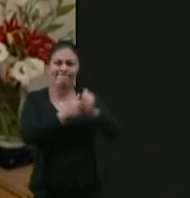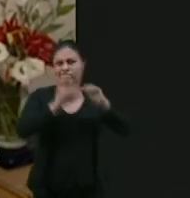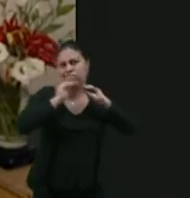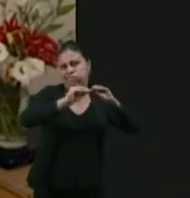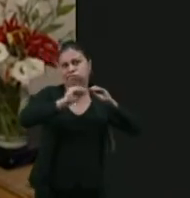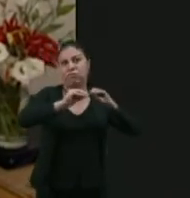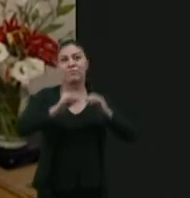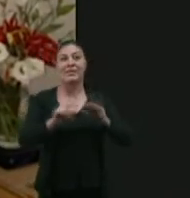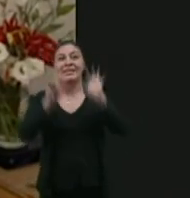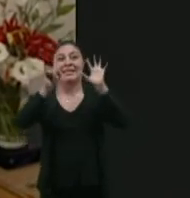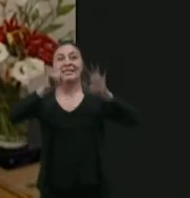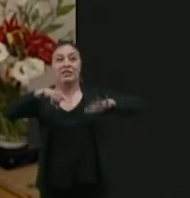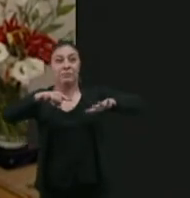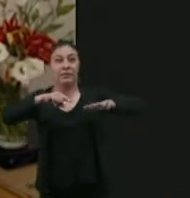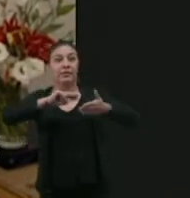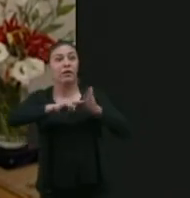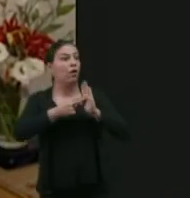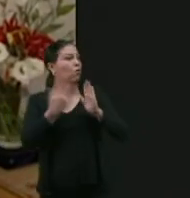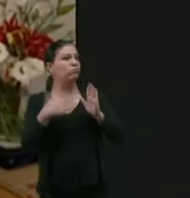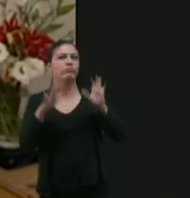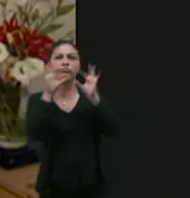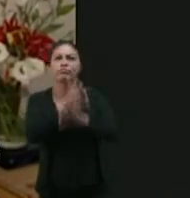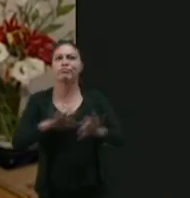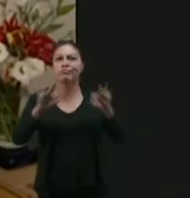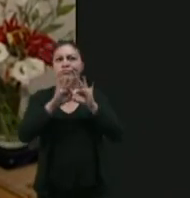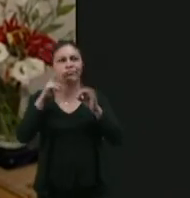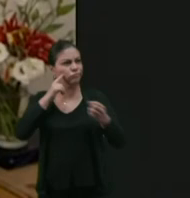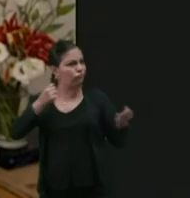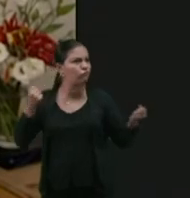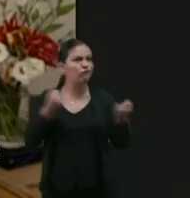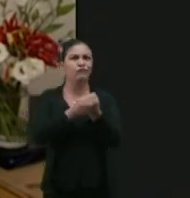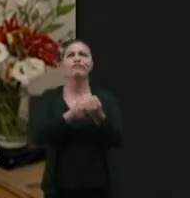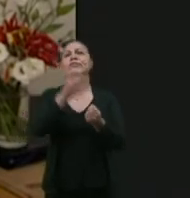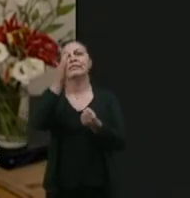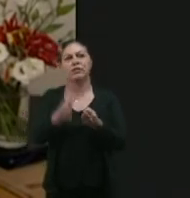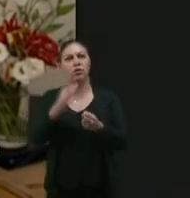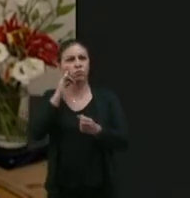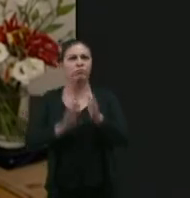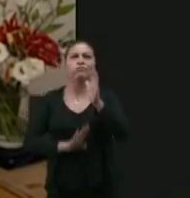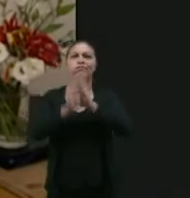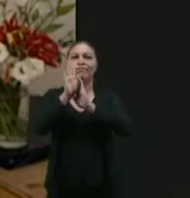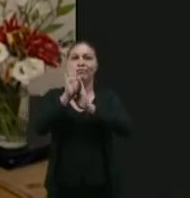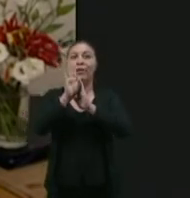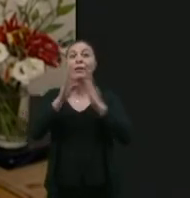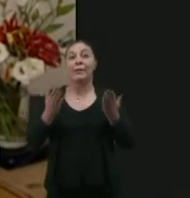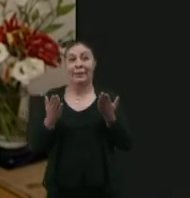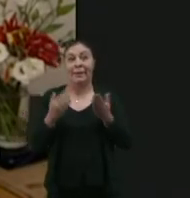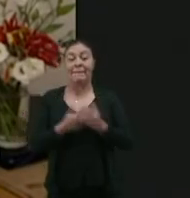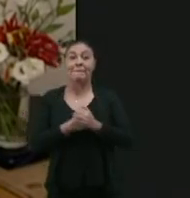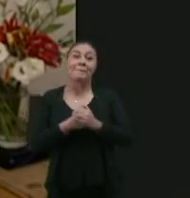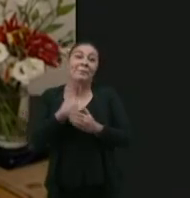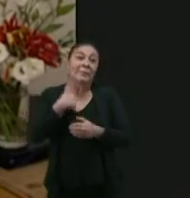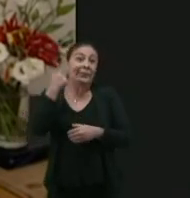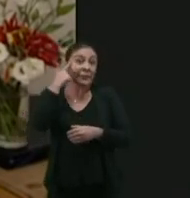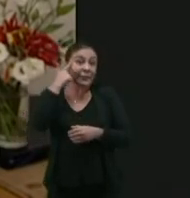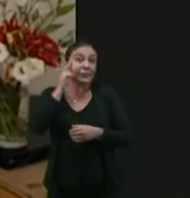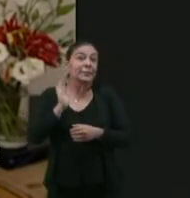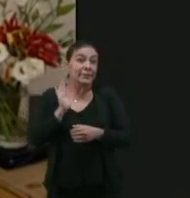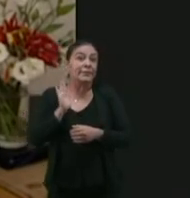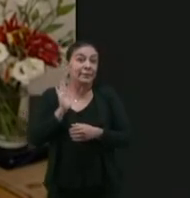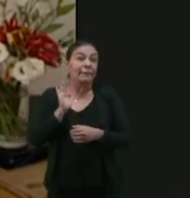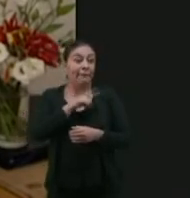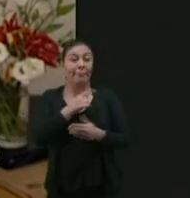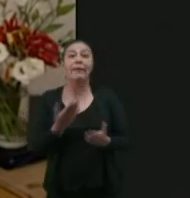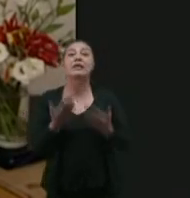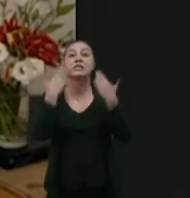salto gigante en la posibilidad de tener éxito para esas startups. Y yo creo que esto ha funcionado